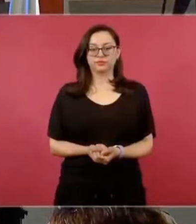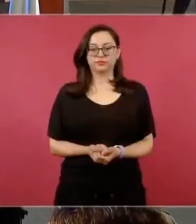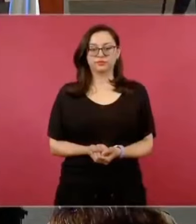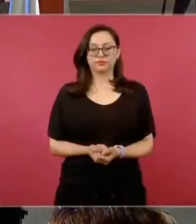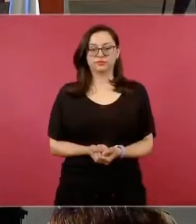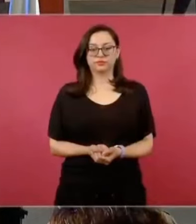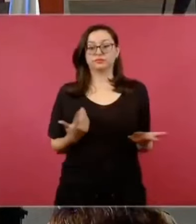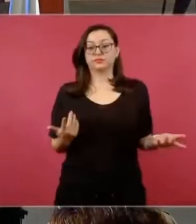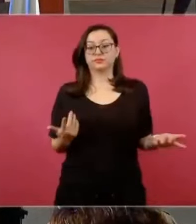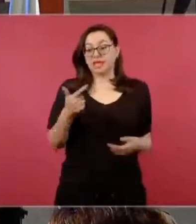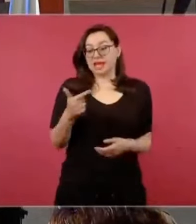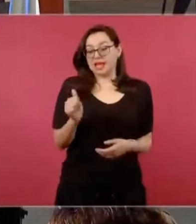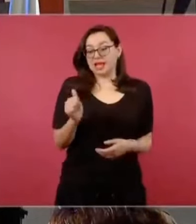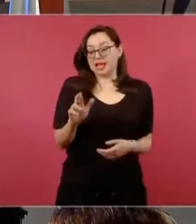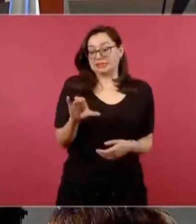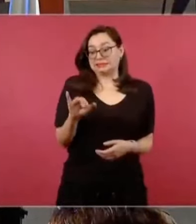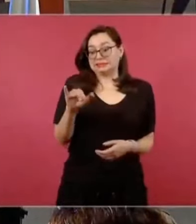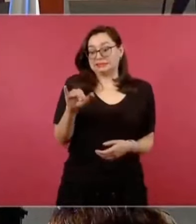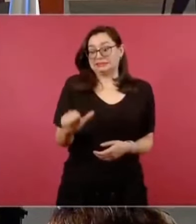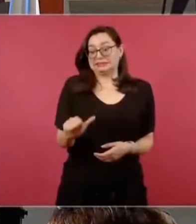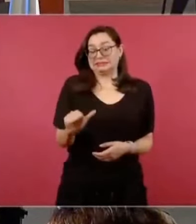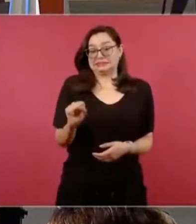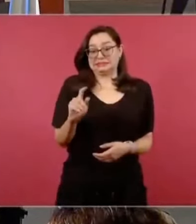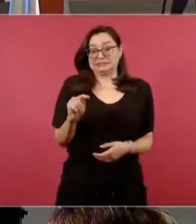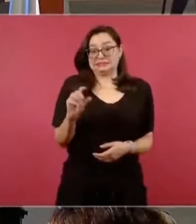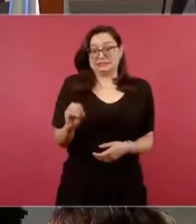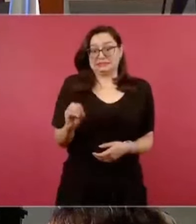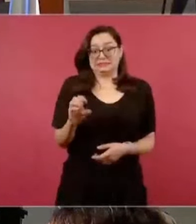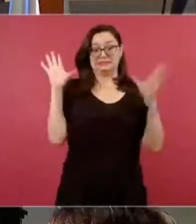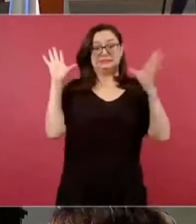García Soto. Uy.